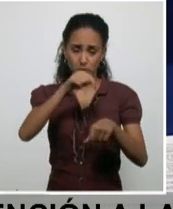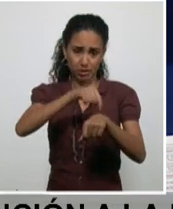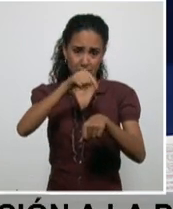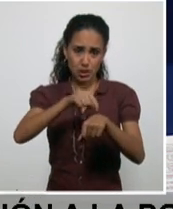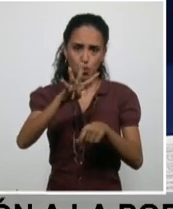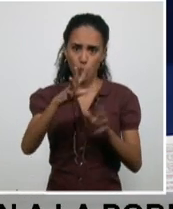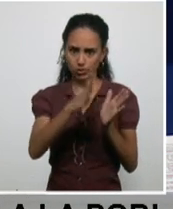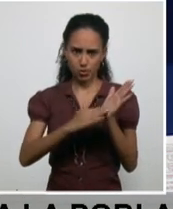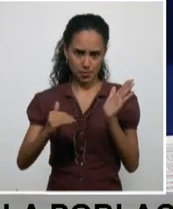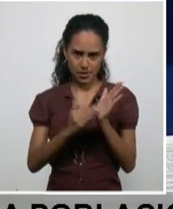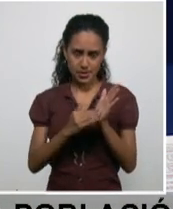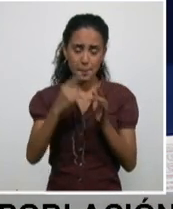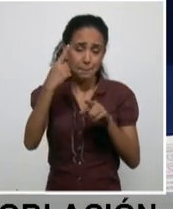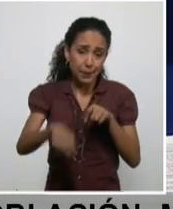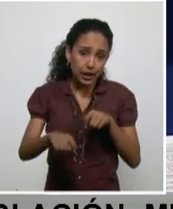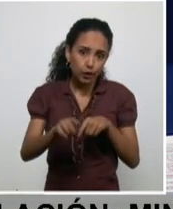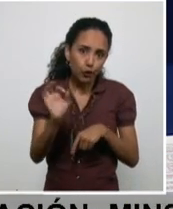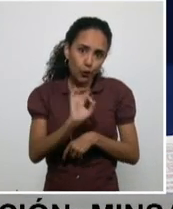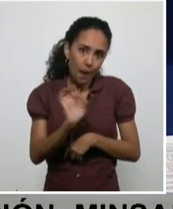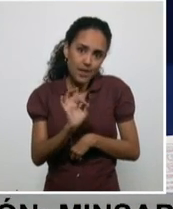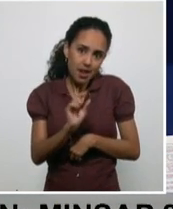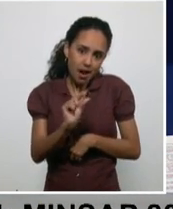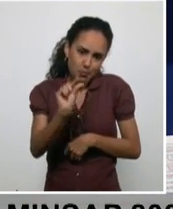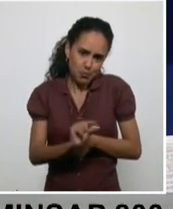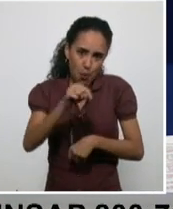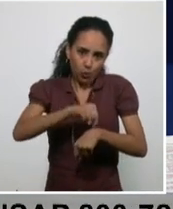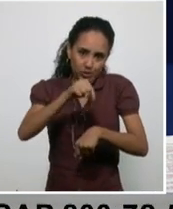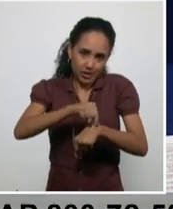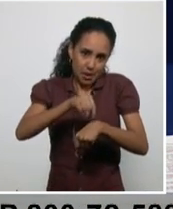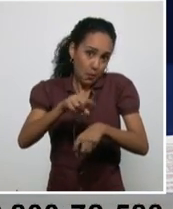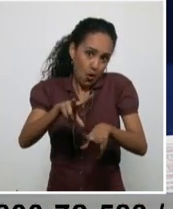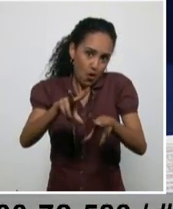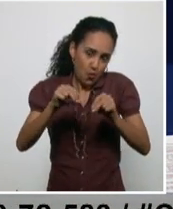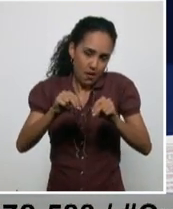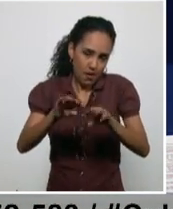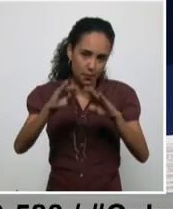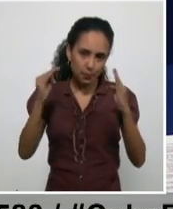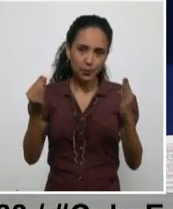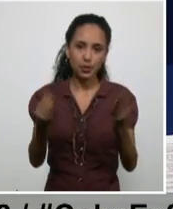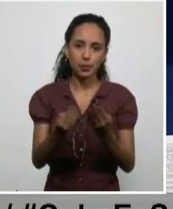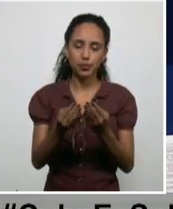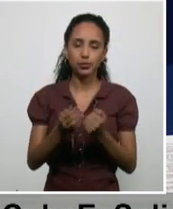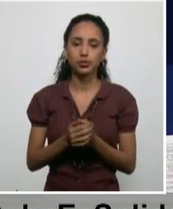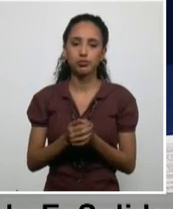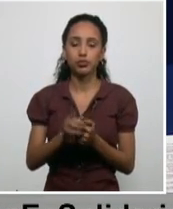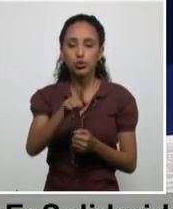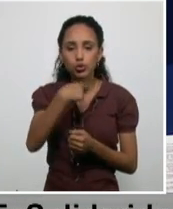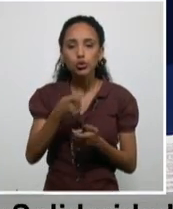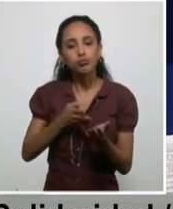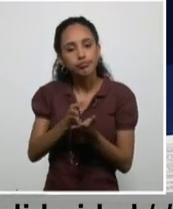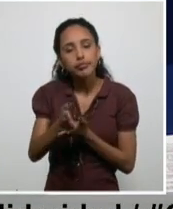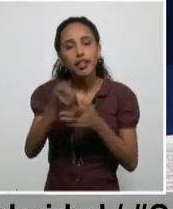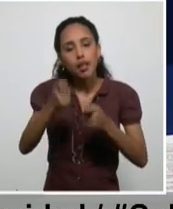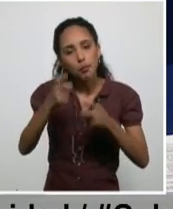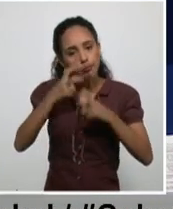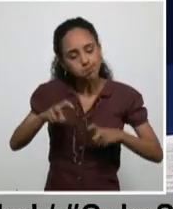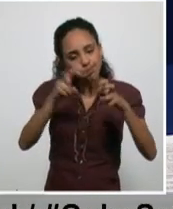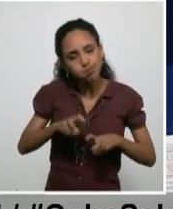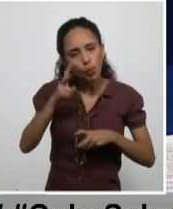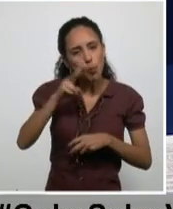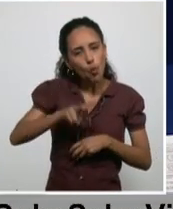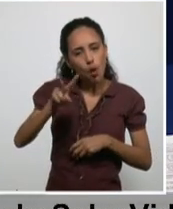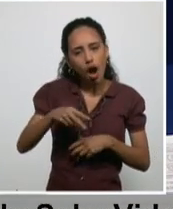bueno, todavía es lactante, ¿no? Que es nueva para el mundo y de la cual continuamente hay que seguir estudiando,